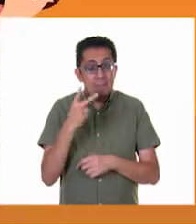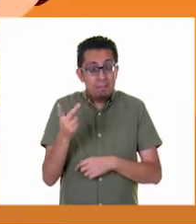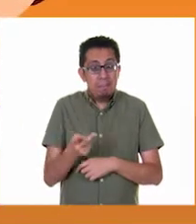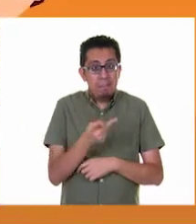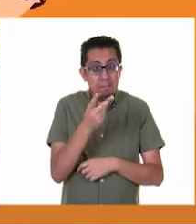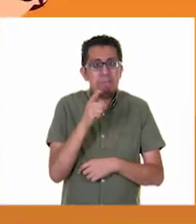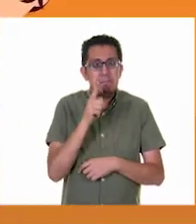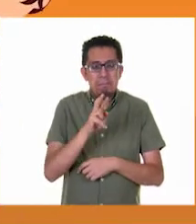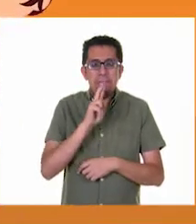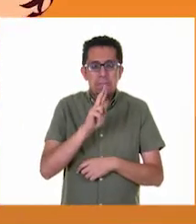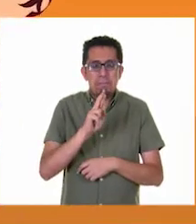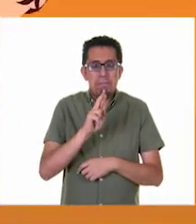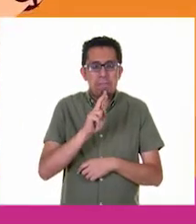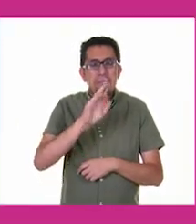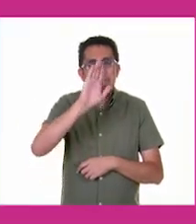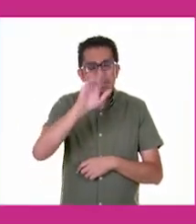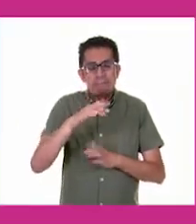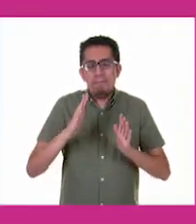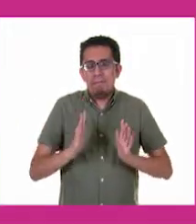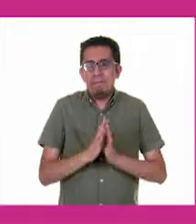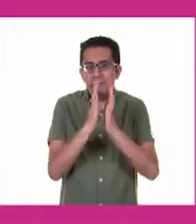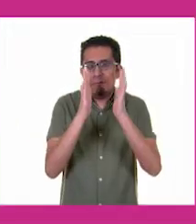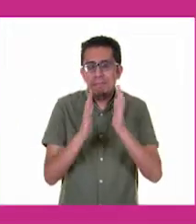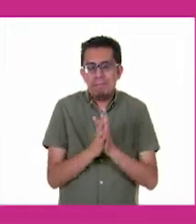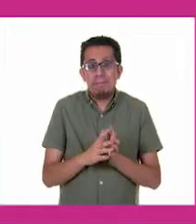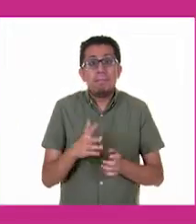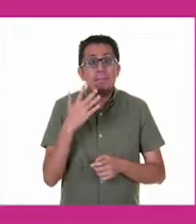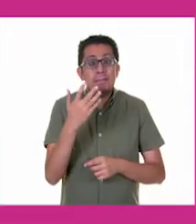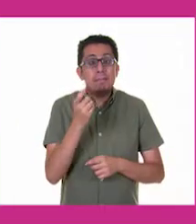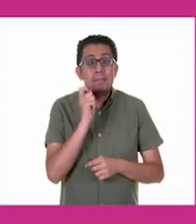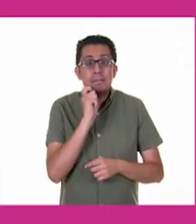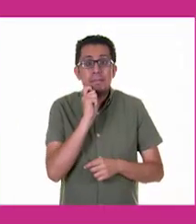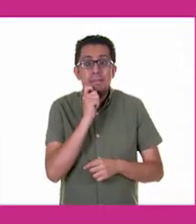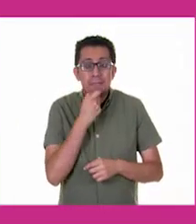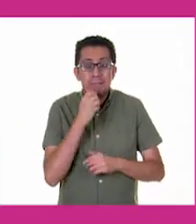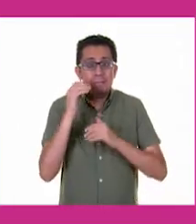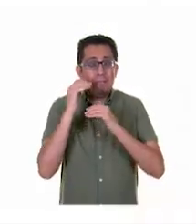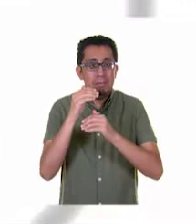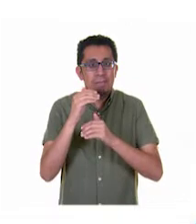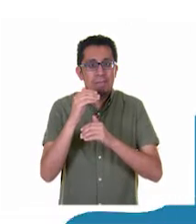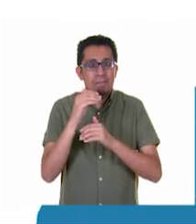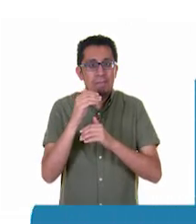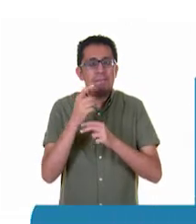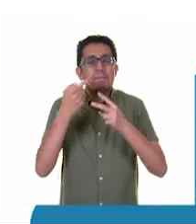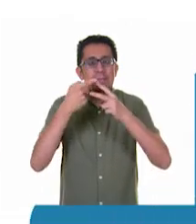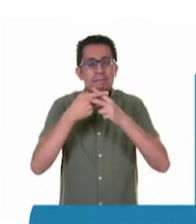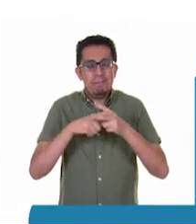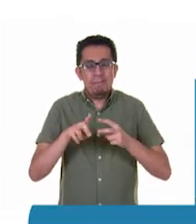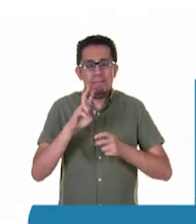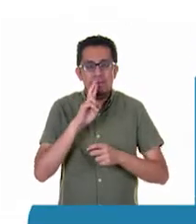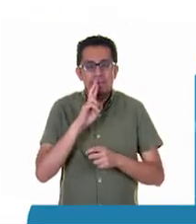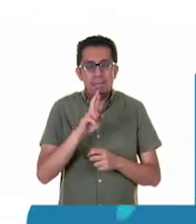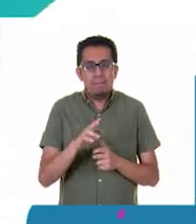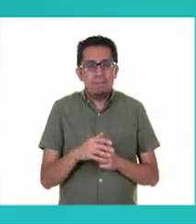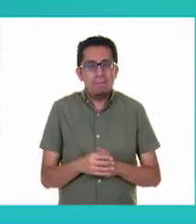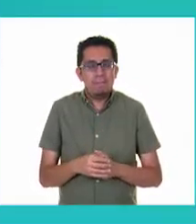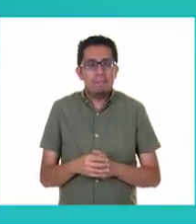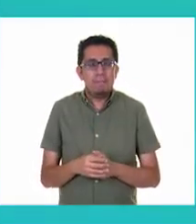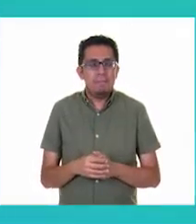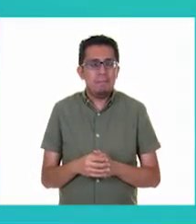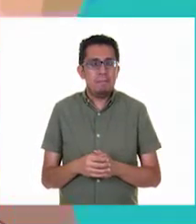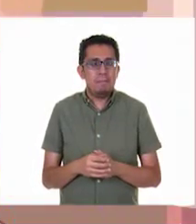la pregunta, ven a participar. Hay 5 segundos, vamos a contestar.